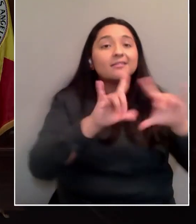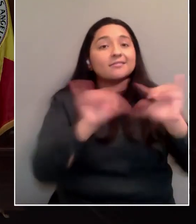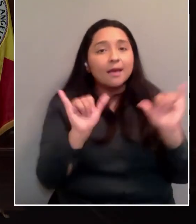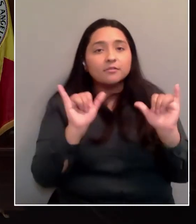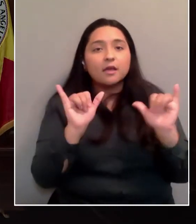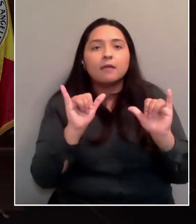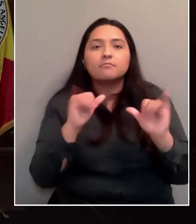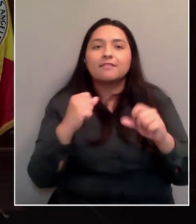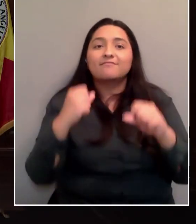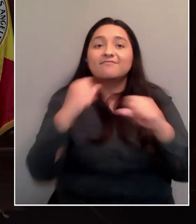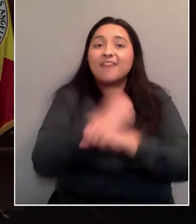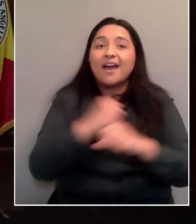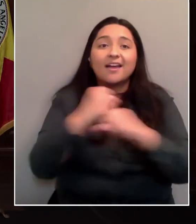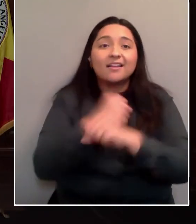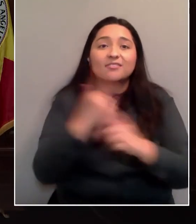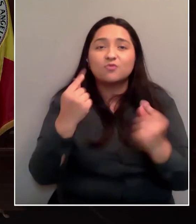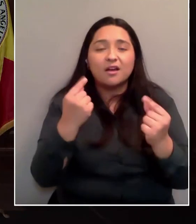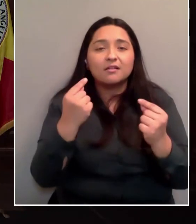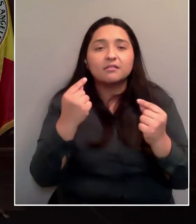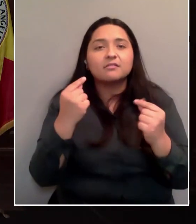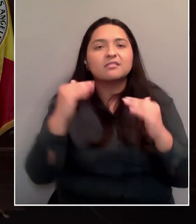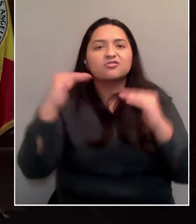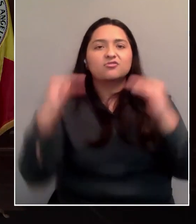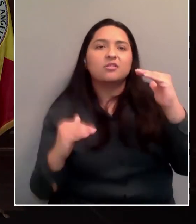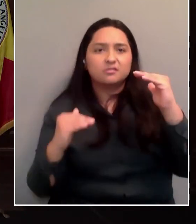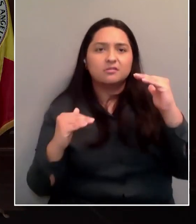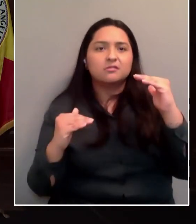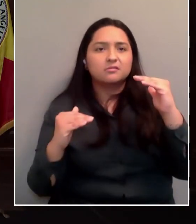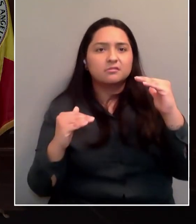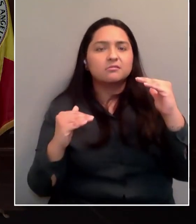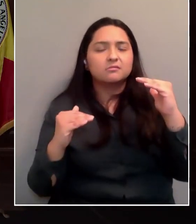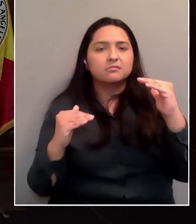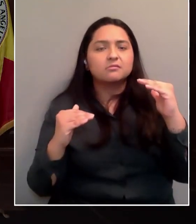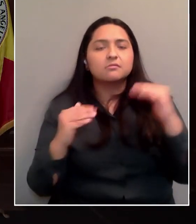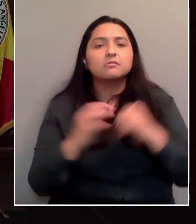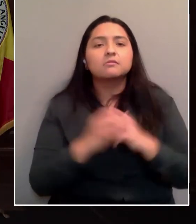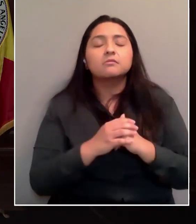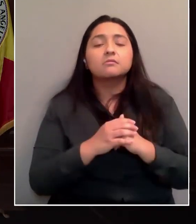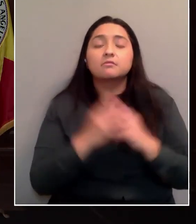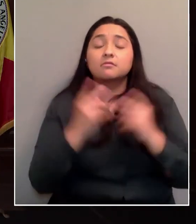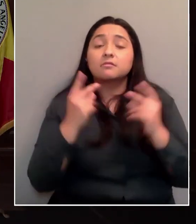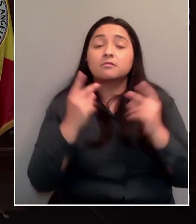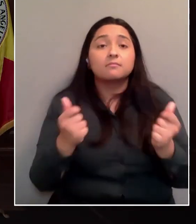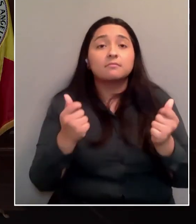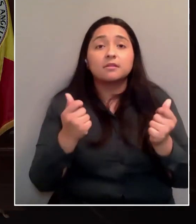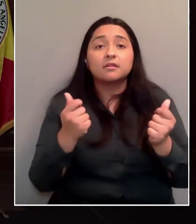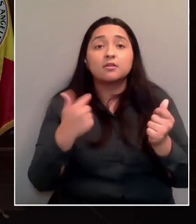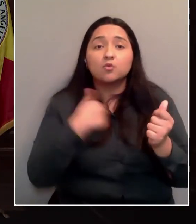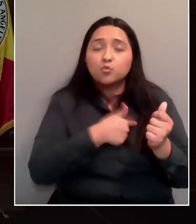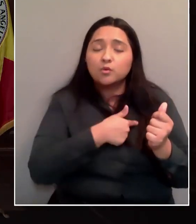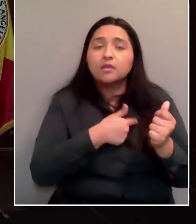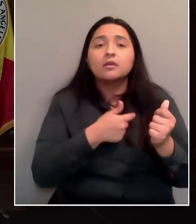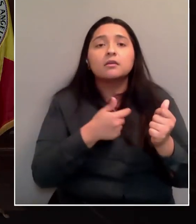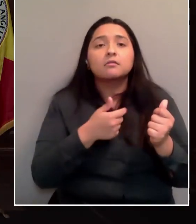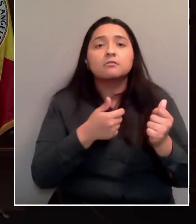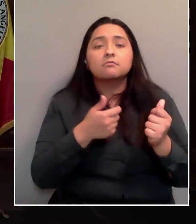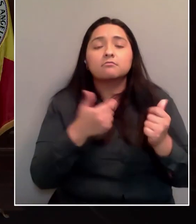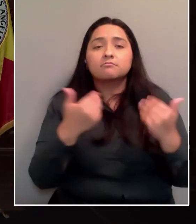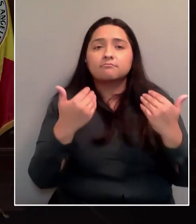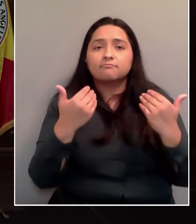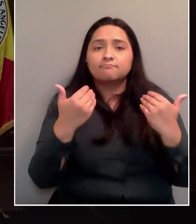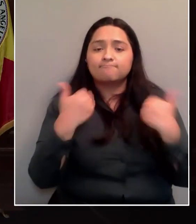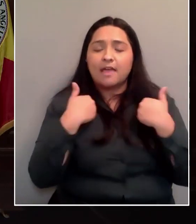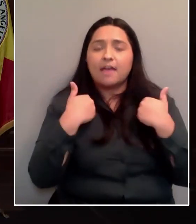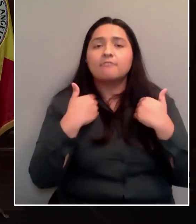indigencia. Efectivo inmediatamente, he autorizado el dinero para